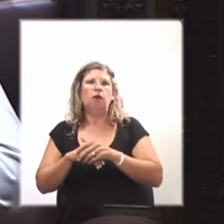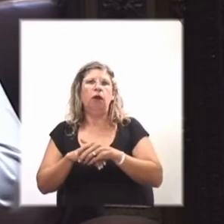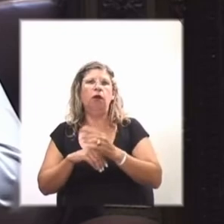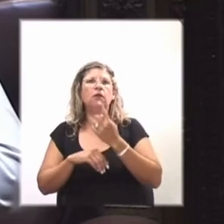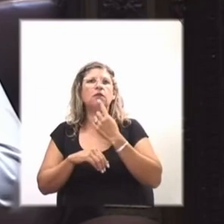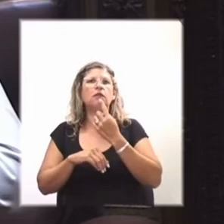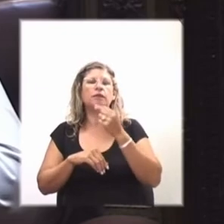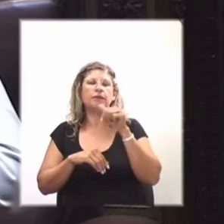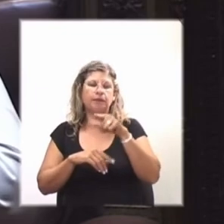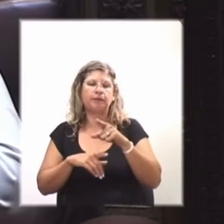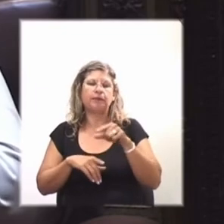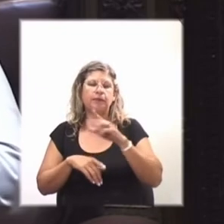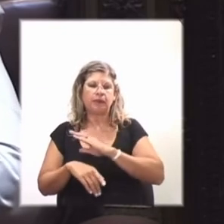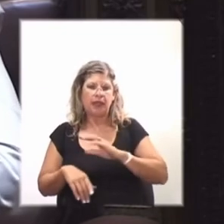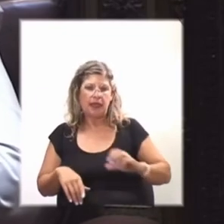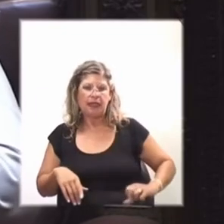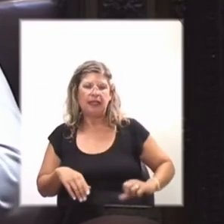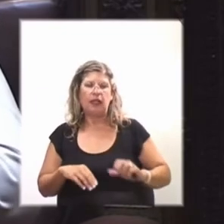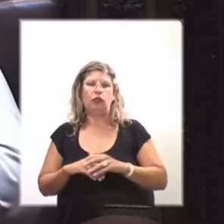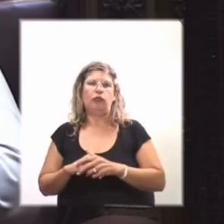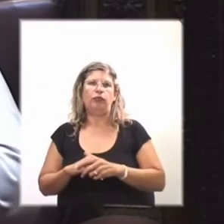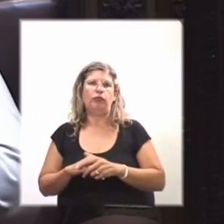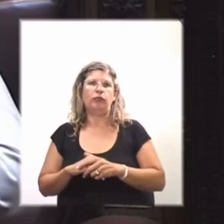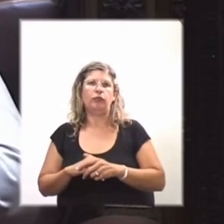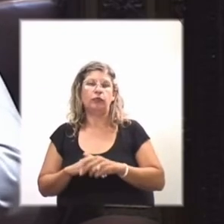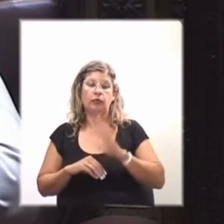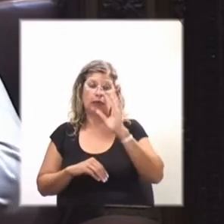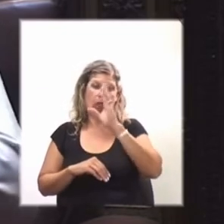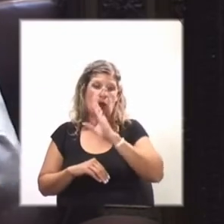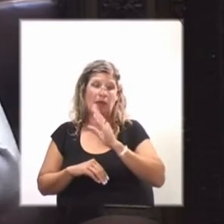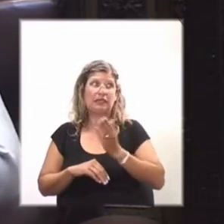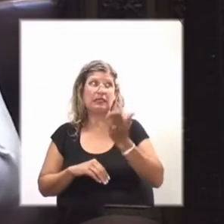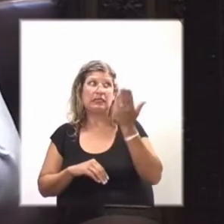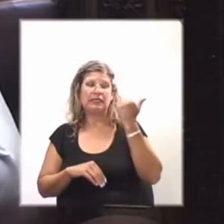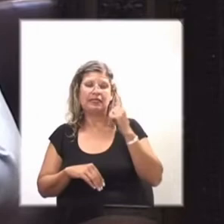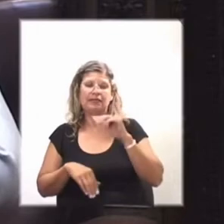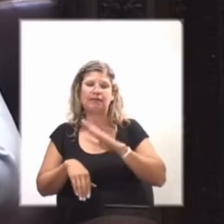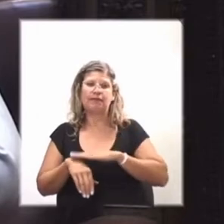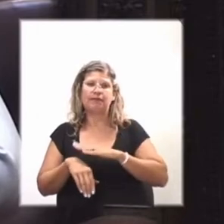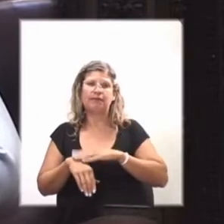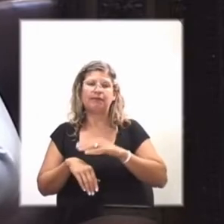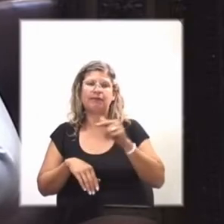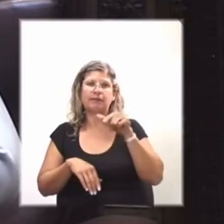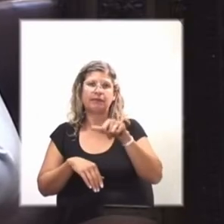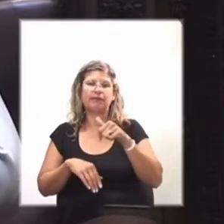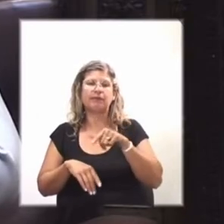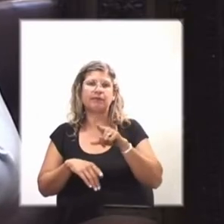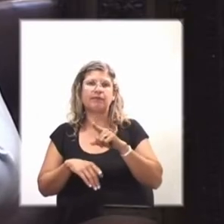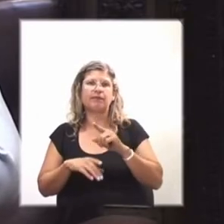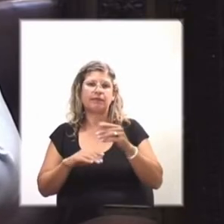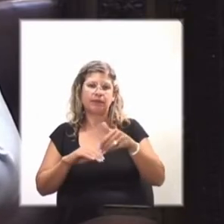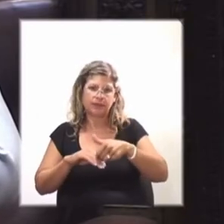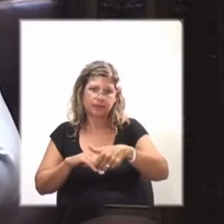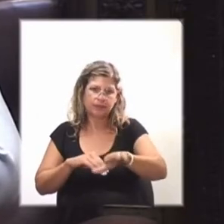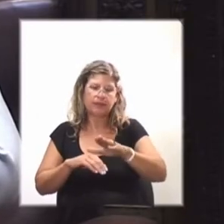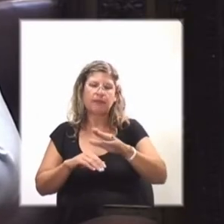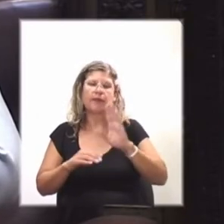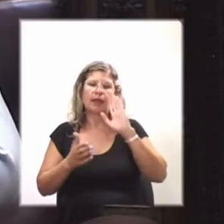políticas públicas de los estados. Con Brasil en su momento como gendarme continental a partir del golpe de Estado